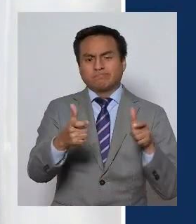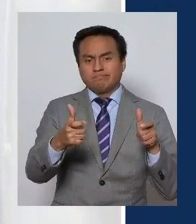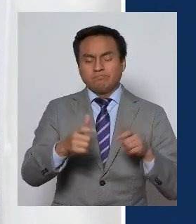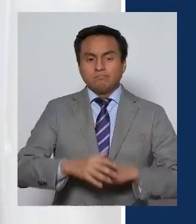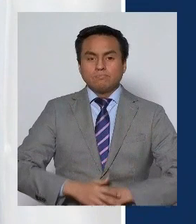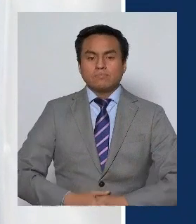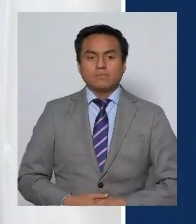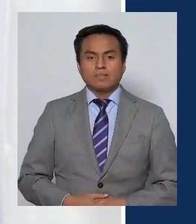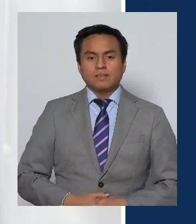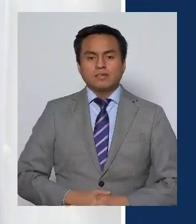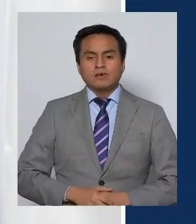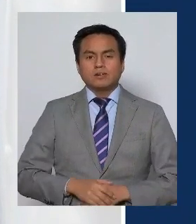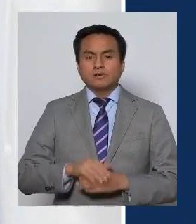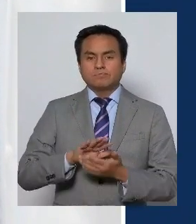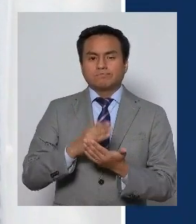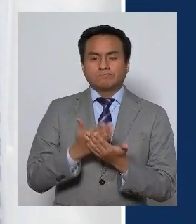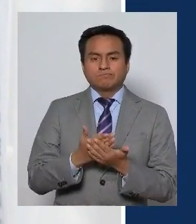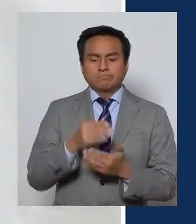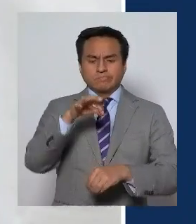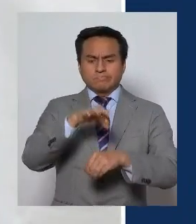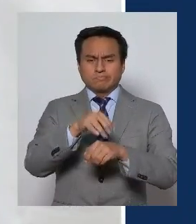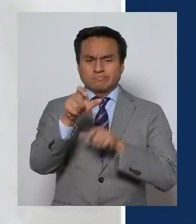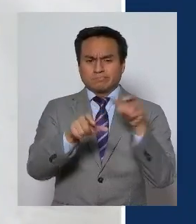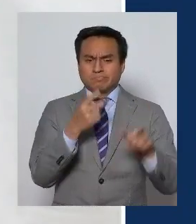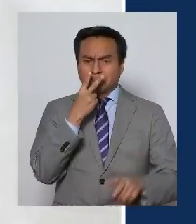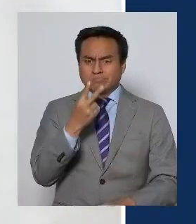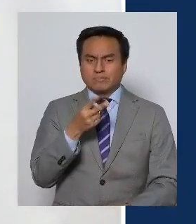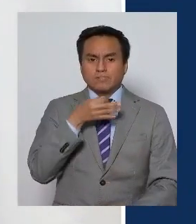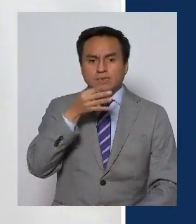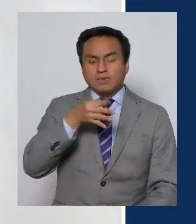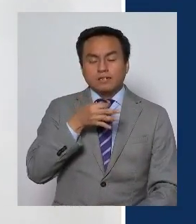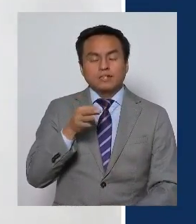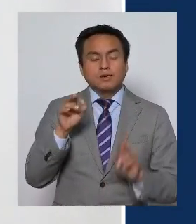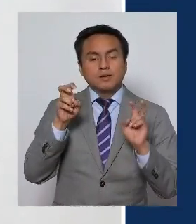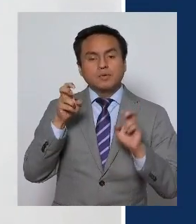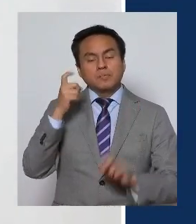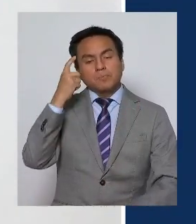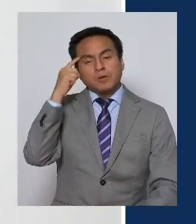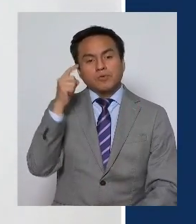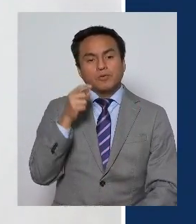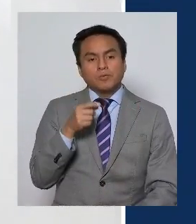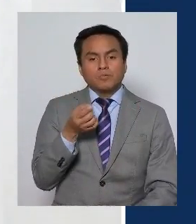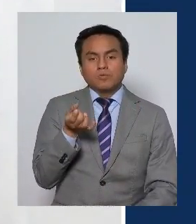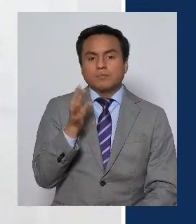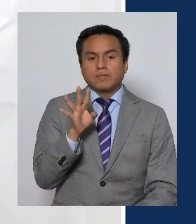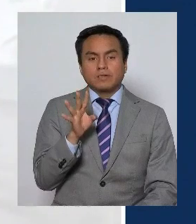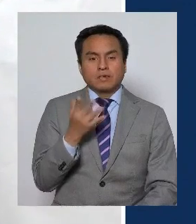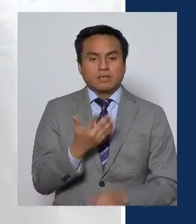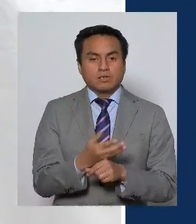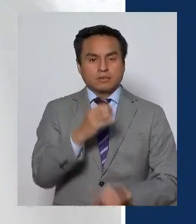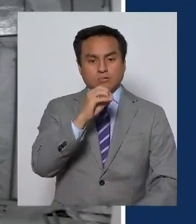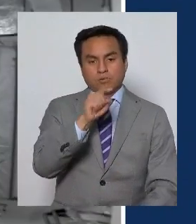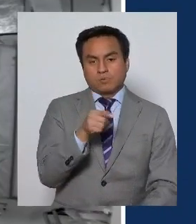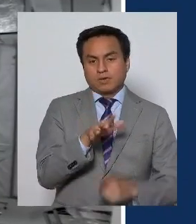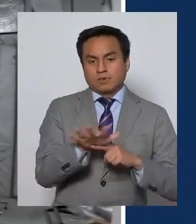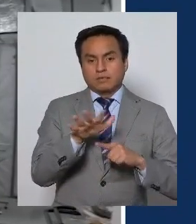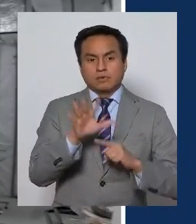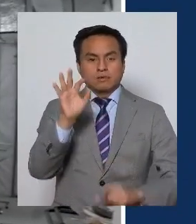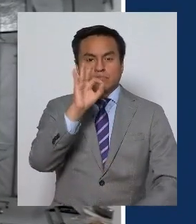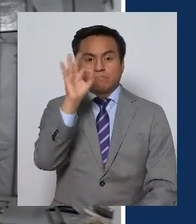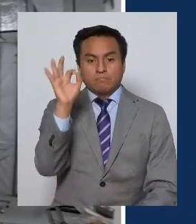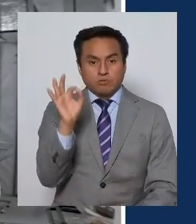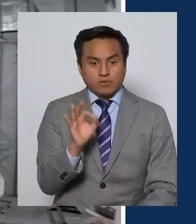Desde un punto de vista epidemiológico, cuando uno habla de estas cosas, dice, mira, pero solamente el